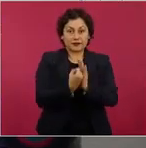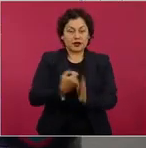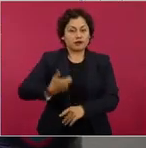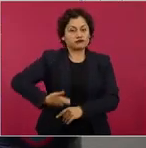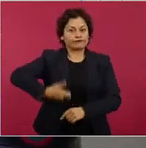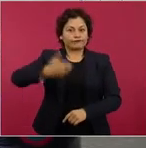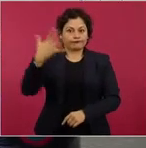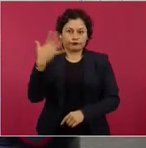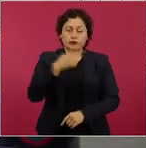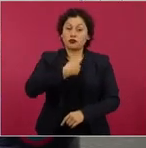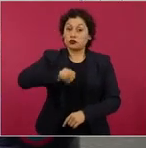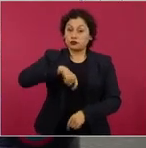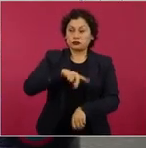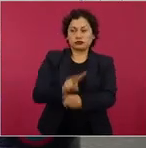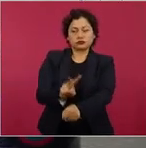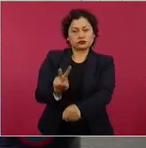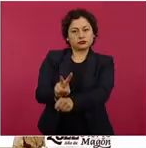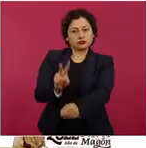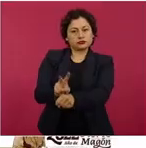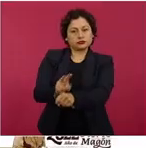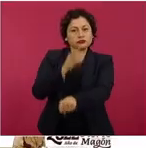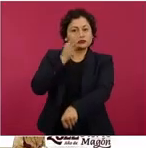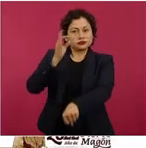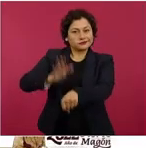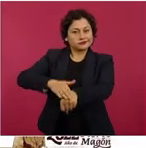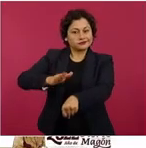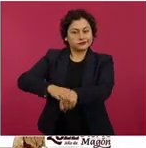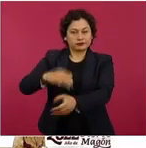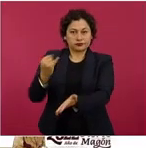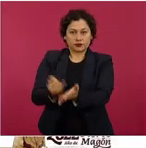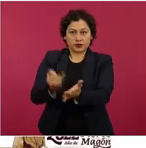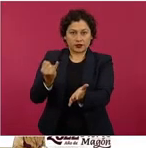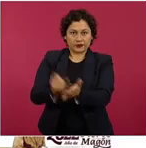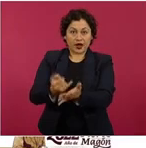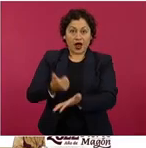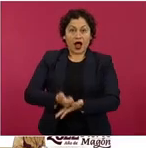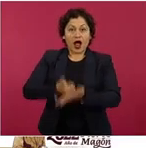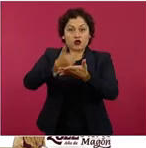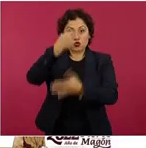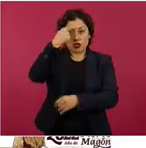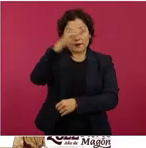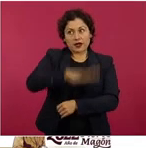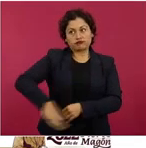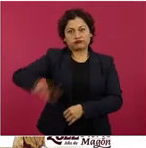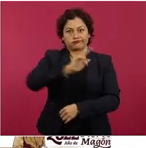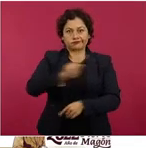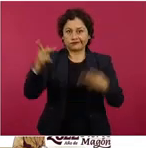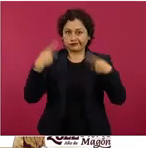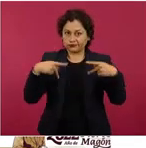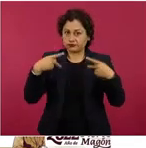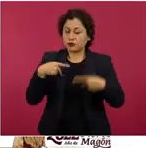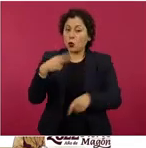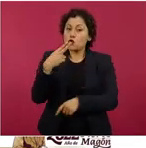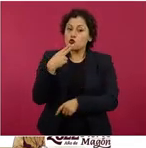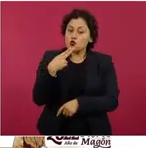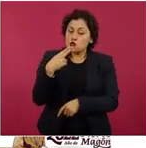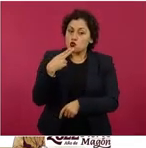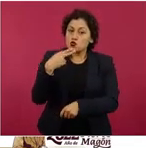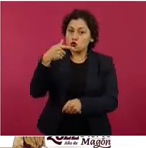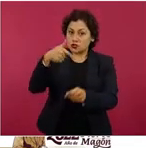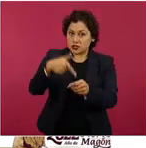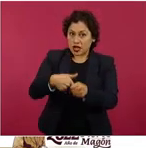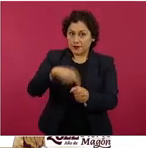estamos cuidando mucho para que el incentivo fiscal llegue a la bolsa de los consumidores, de quienes usan